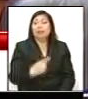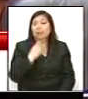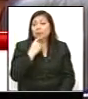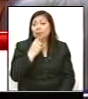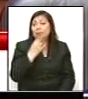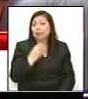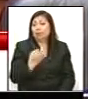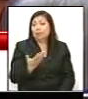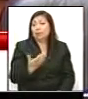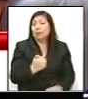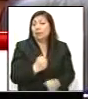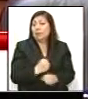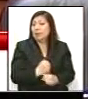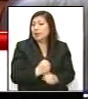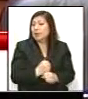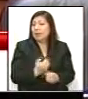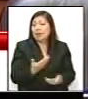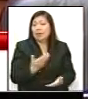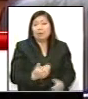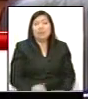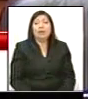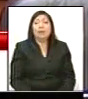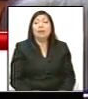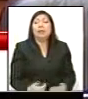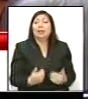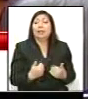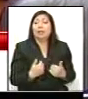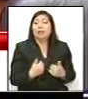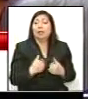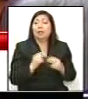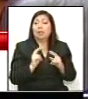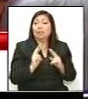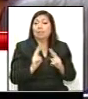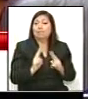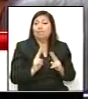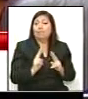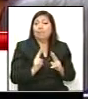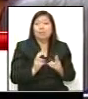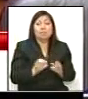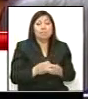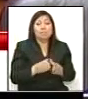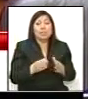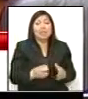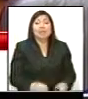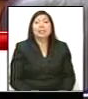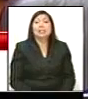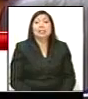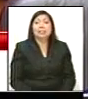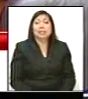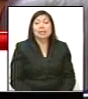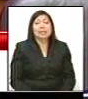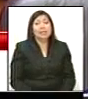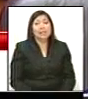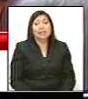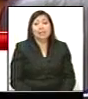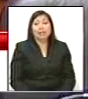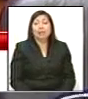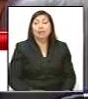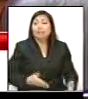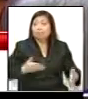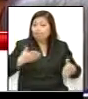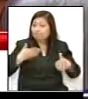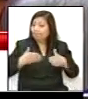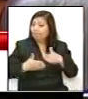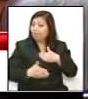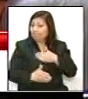Realmente esta es una obra, presidente, que ha tenido una visión increíble. La Vía Expresa